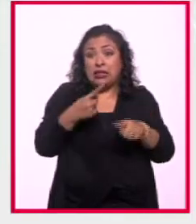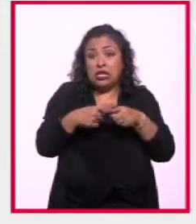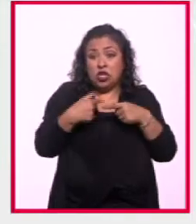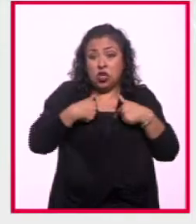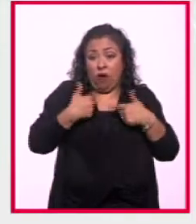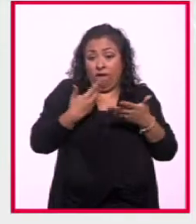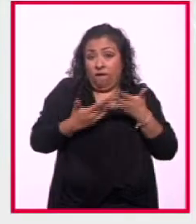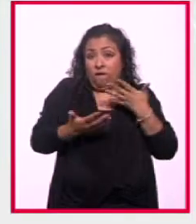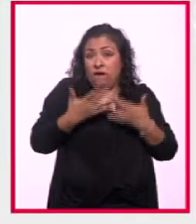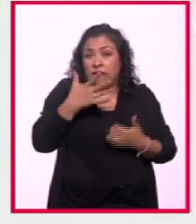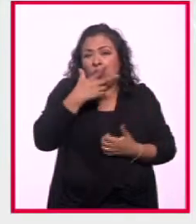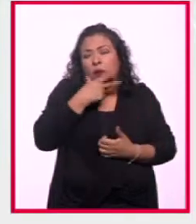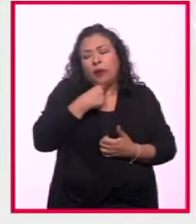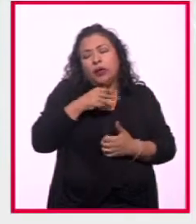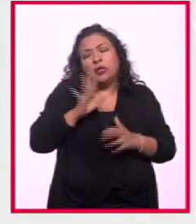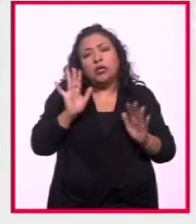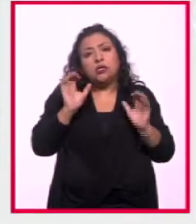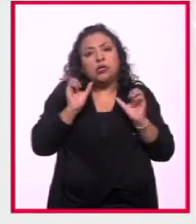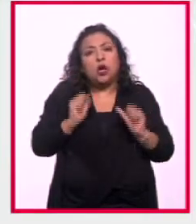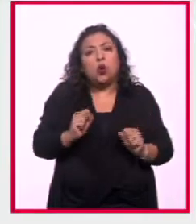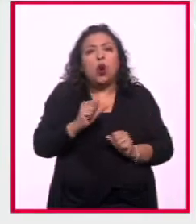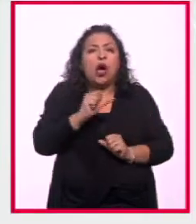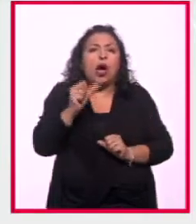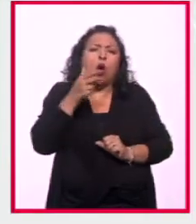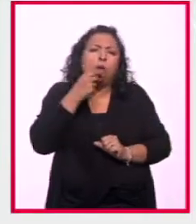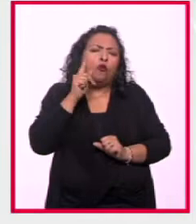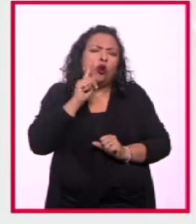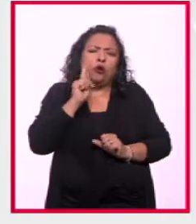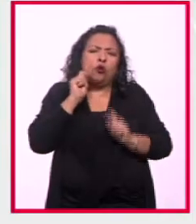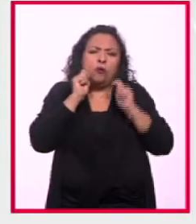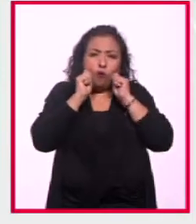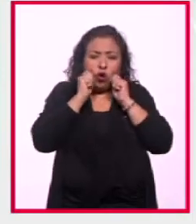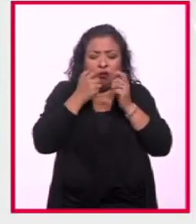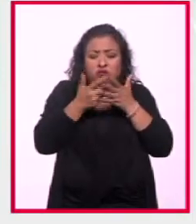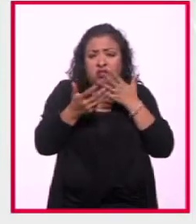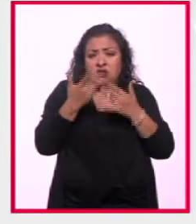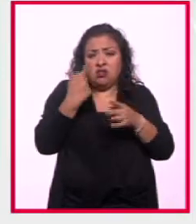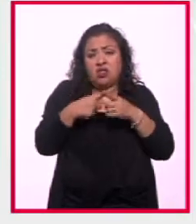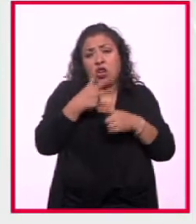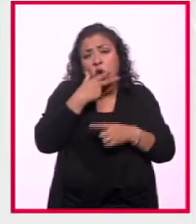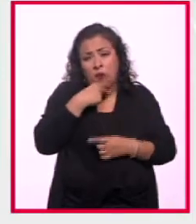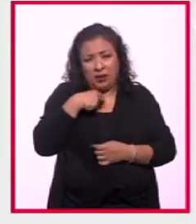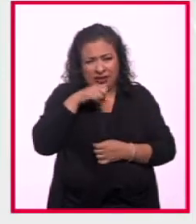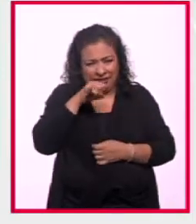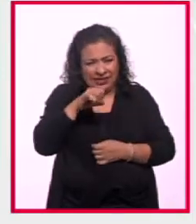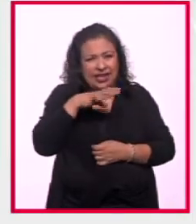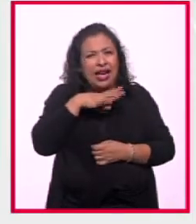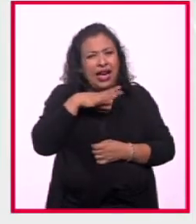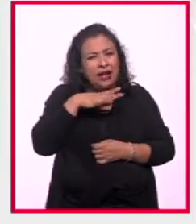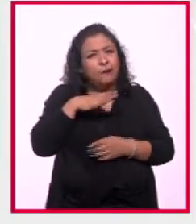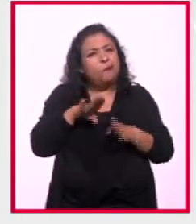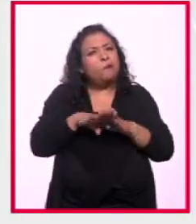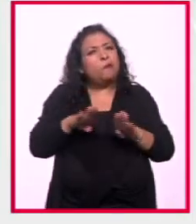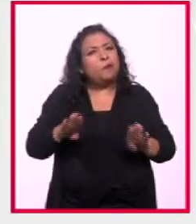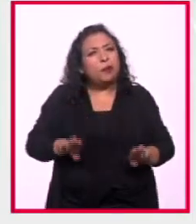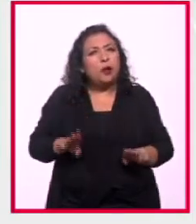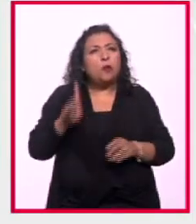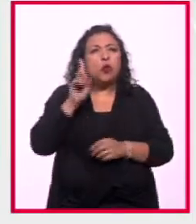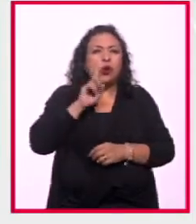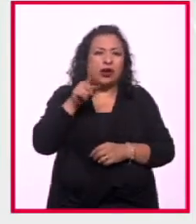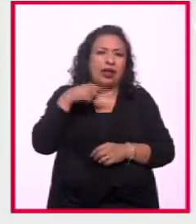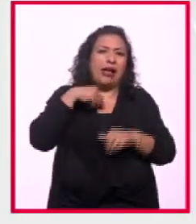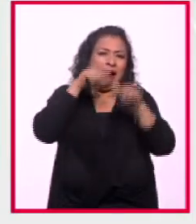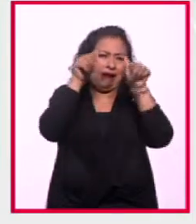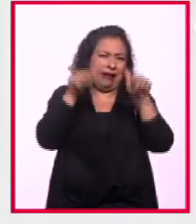también aunque sea para hombres y para mujeres si es una condición de la mujer como